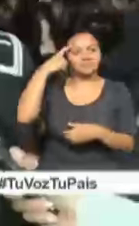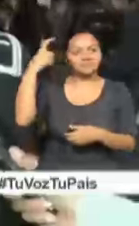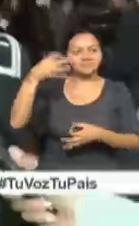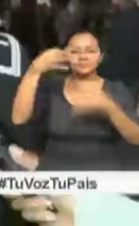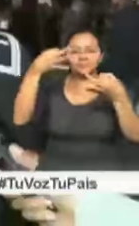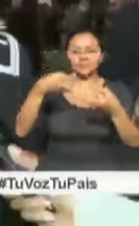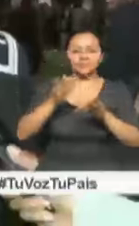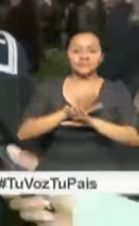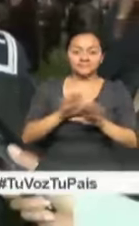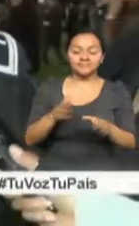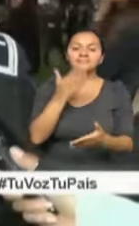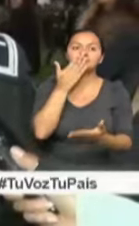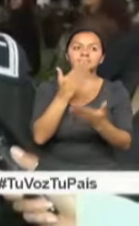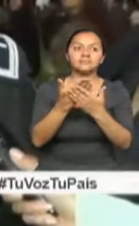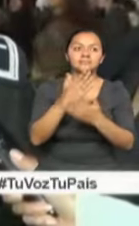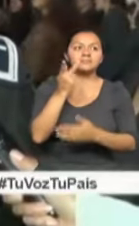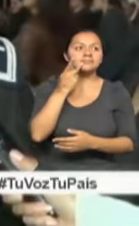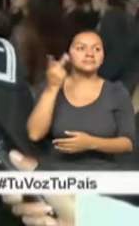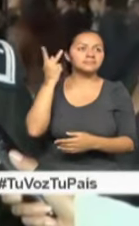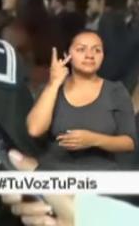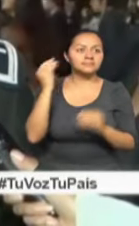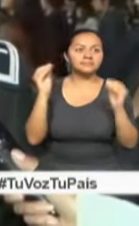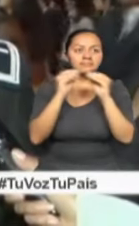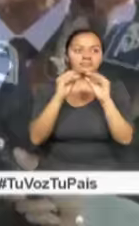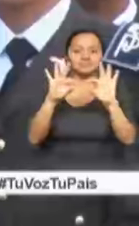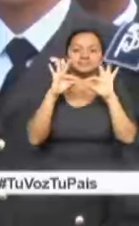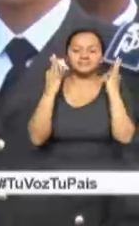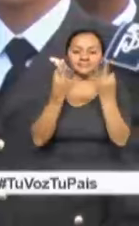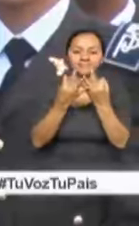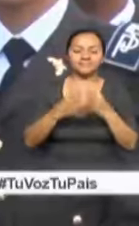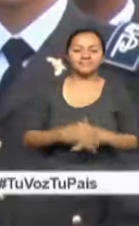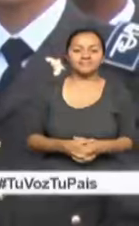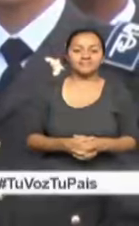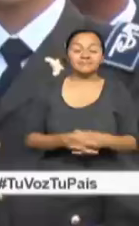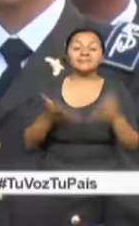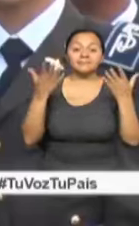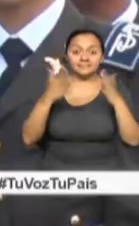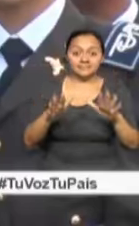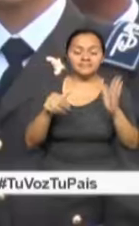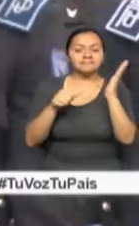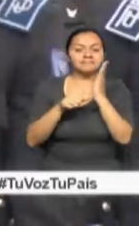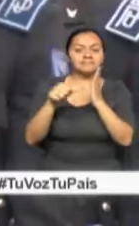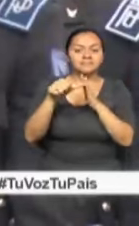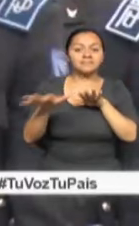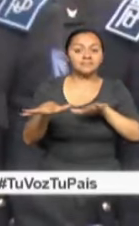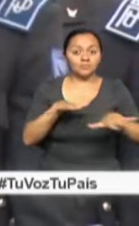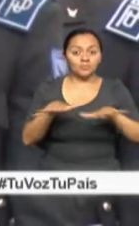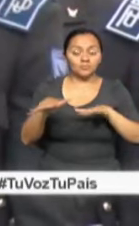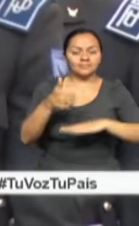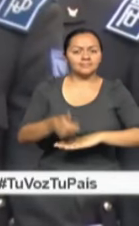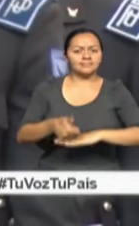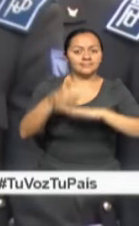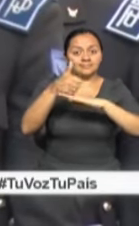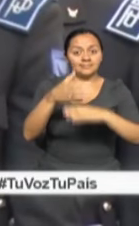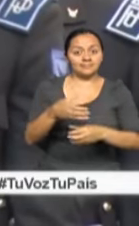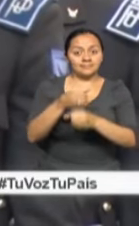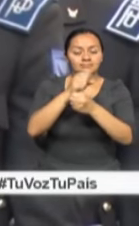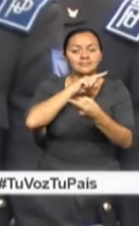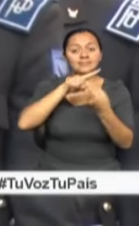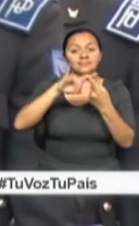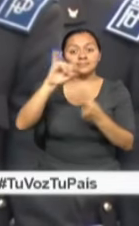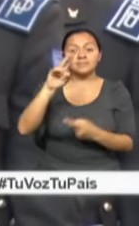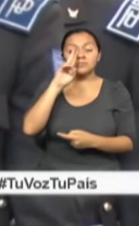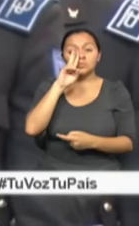cumplido y gracias a mis padres y a toda mi familia. De acuerdo al Ministerio Coordinador de Seguridad, la meta hasta junio